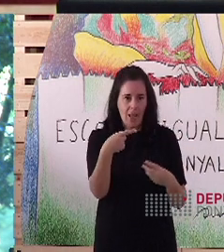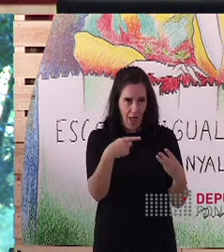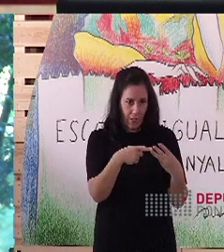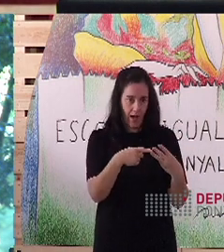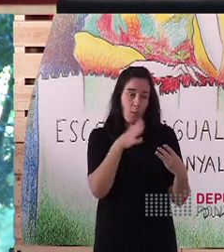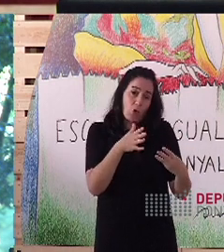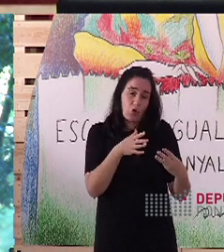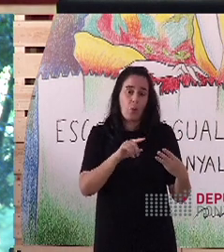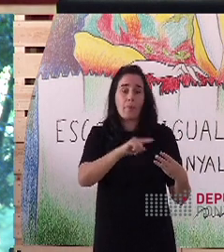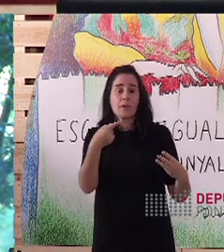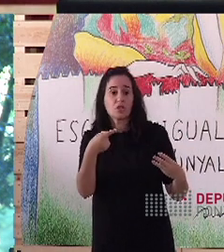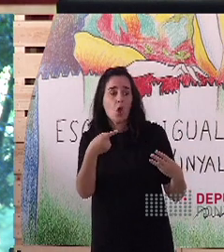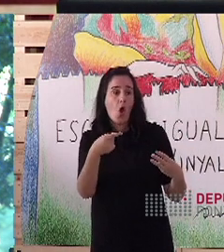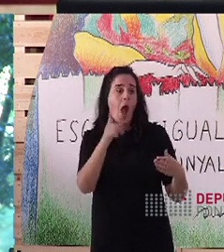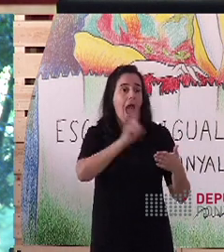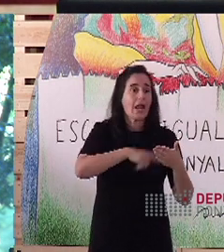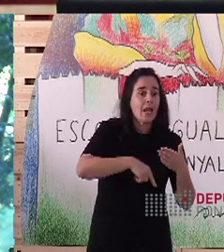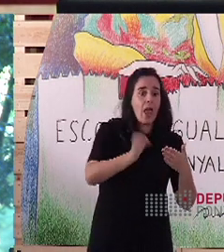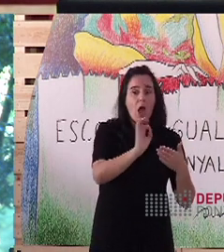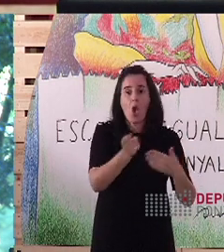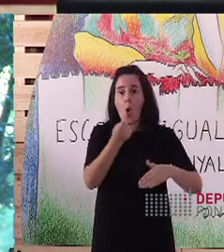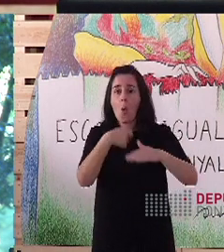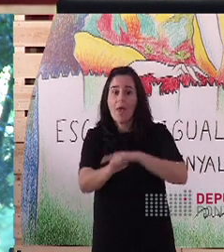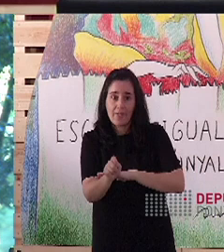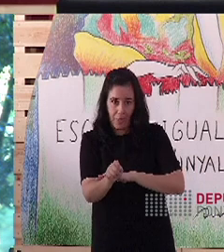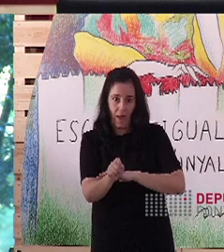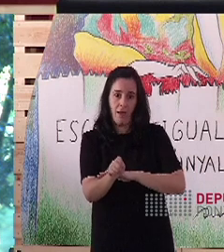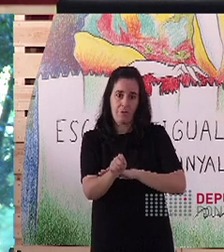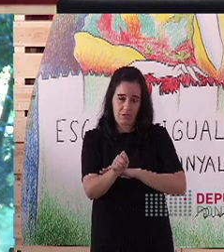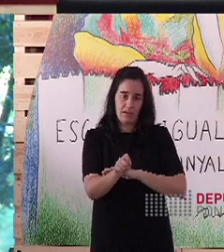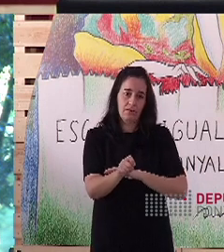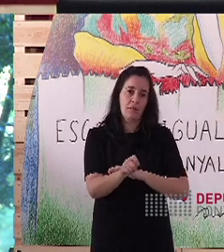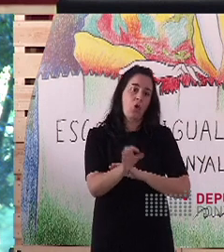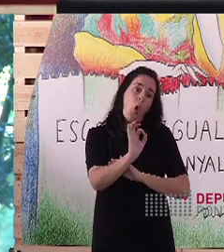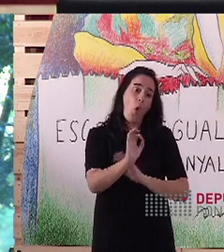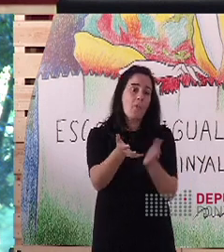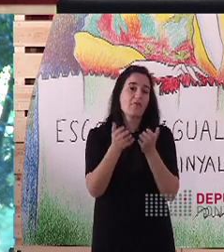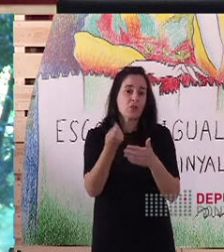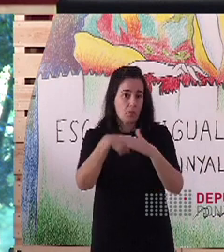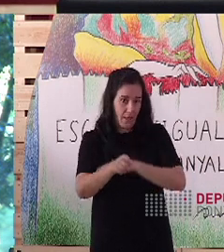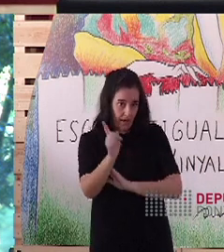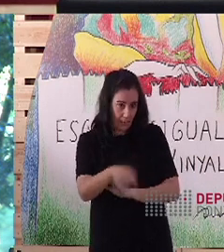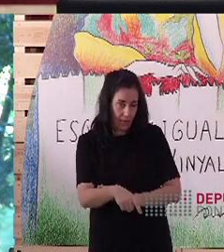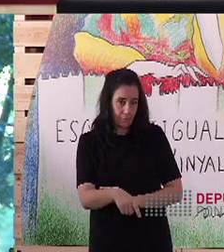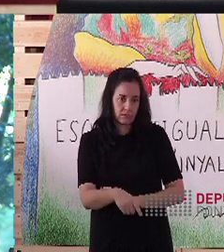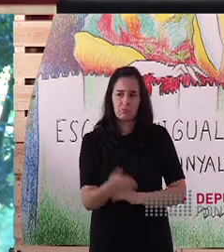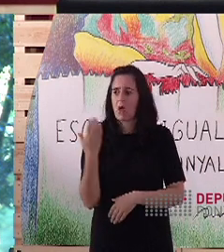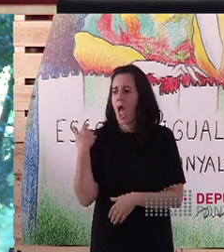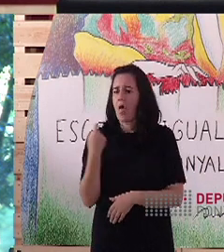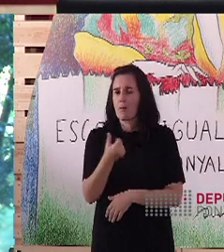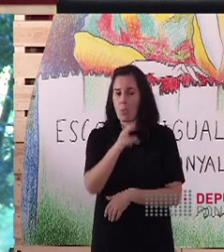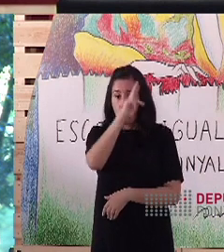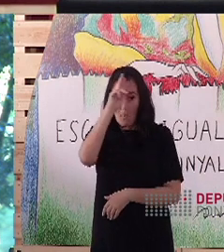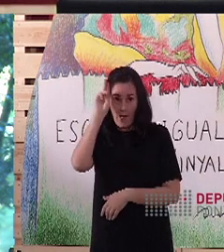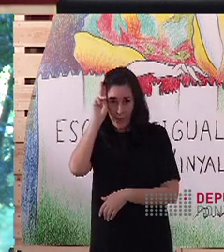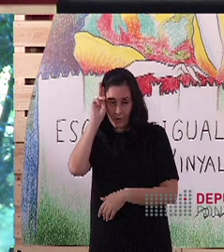de viviendas como en términos de venta de viviendas y de venta de beneficios. Muy recientemente, en Madrid,